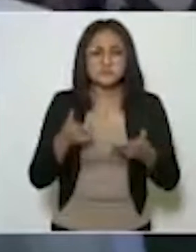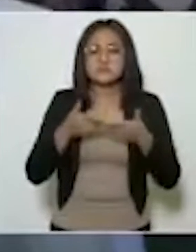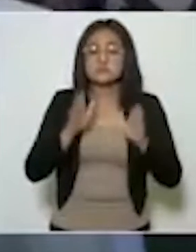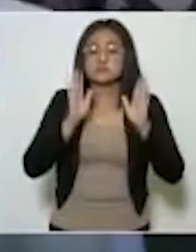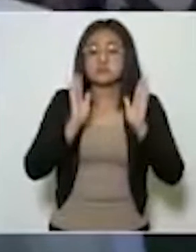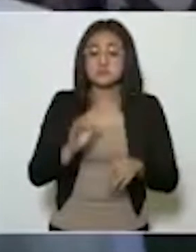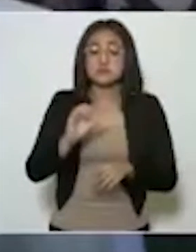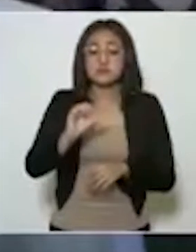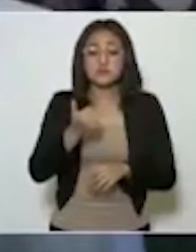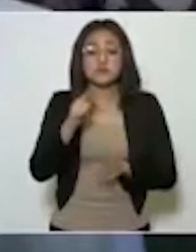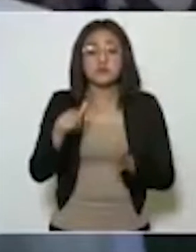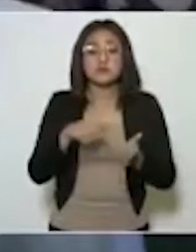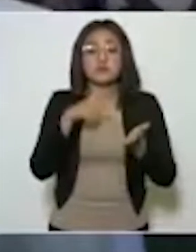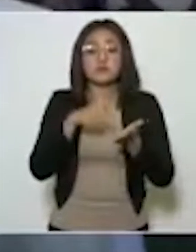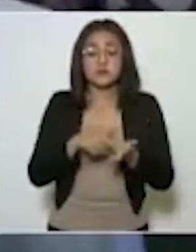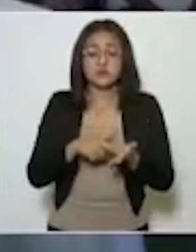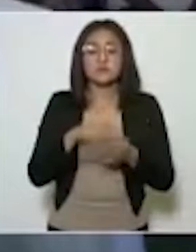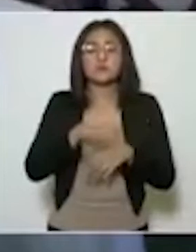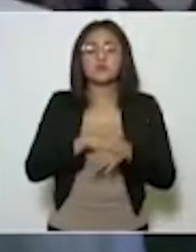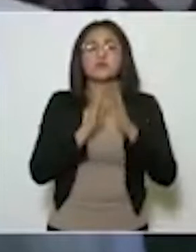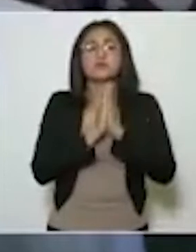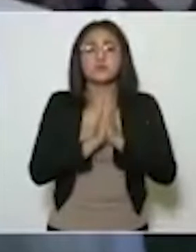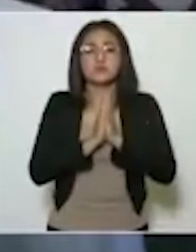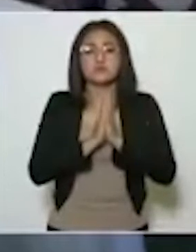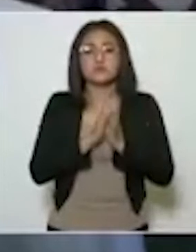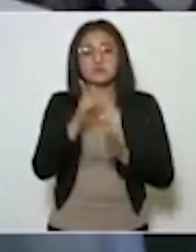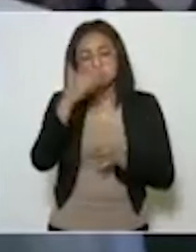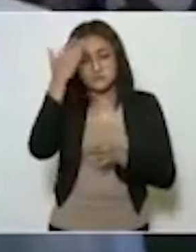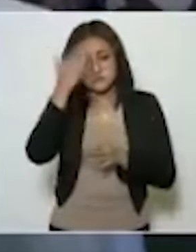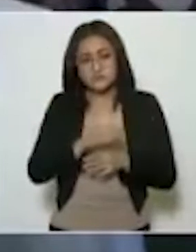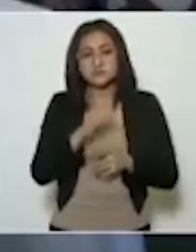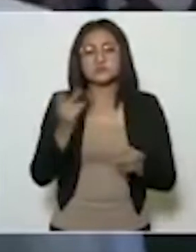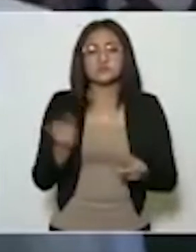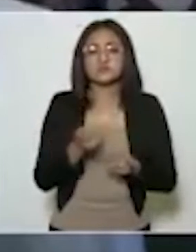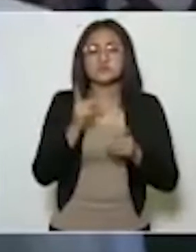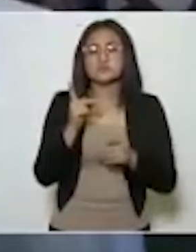habilitan 11 módulos. Por favor, consulten